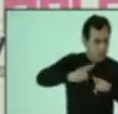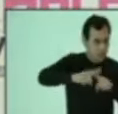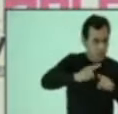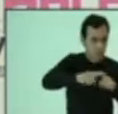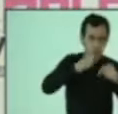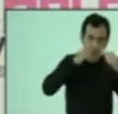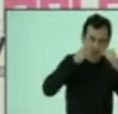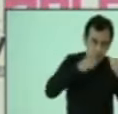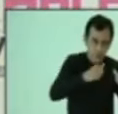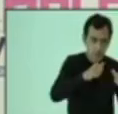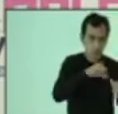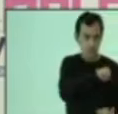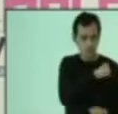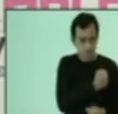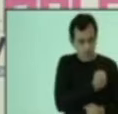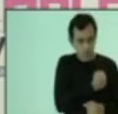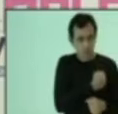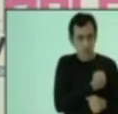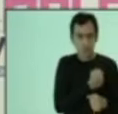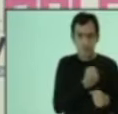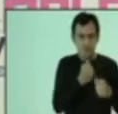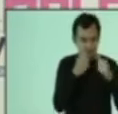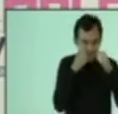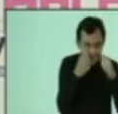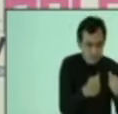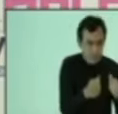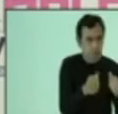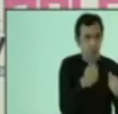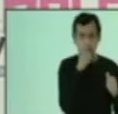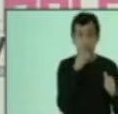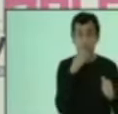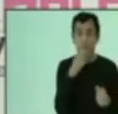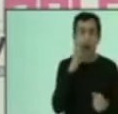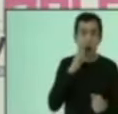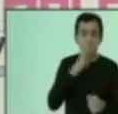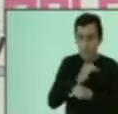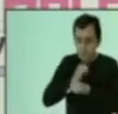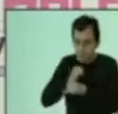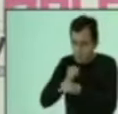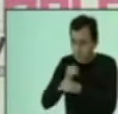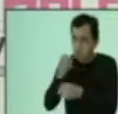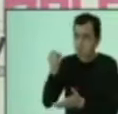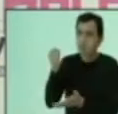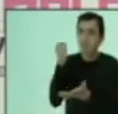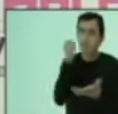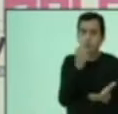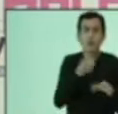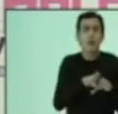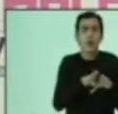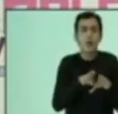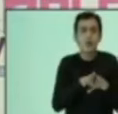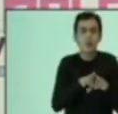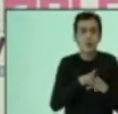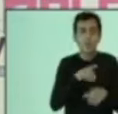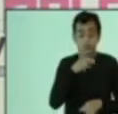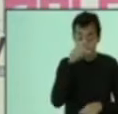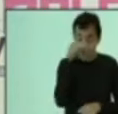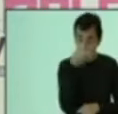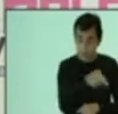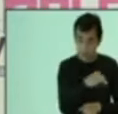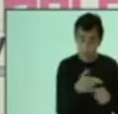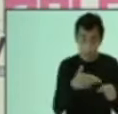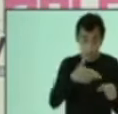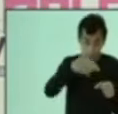el derecho a la salud, se gestionarán los recursos necesarios para que se lleve a cabo al fin. Esa dicha